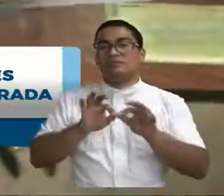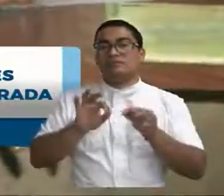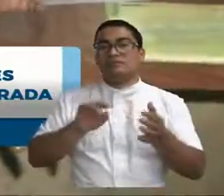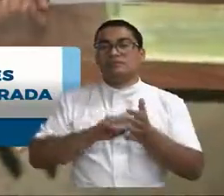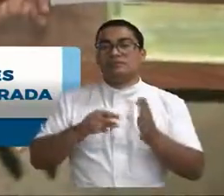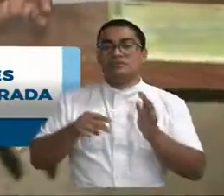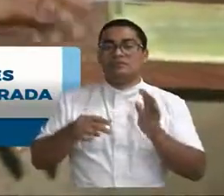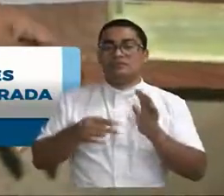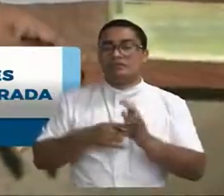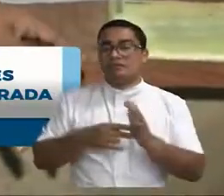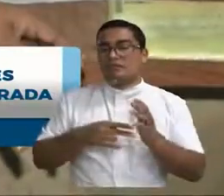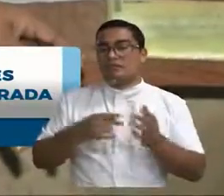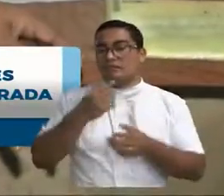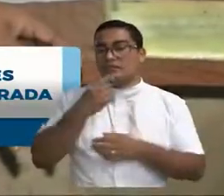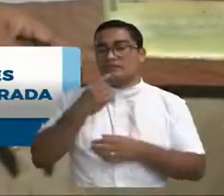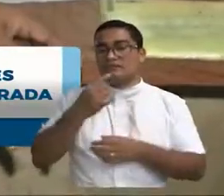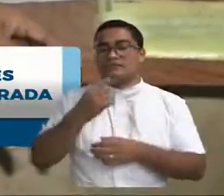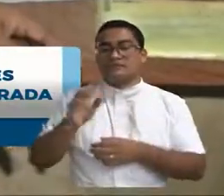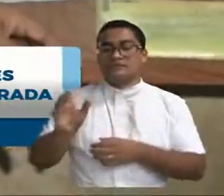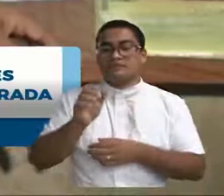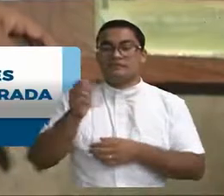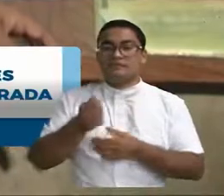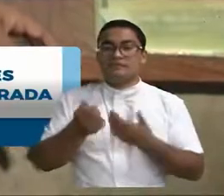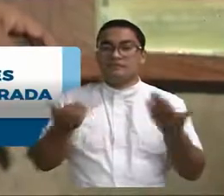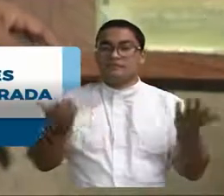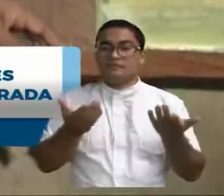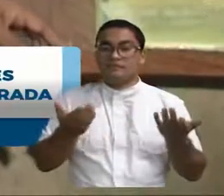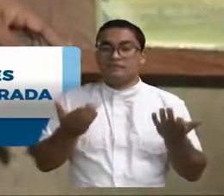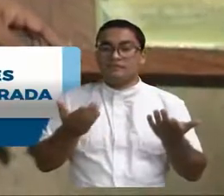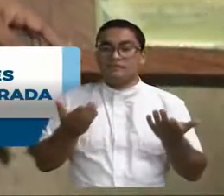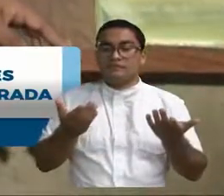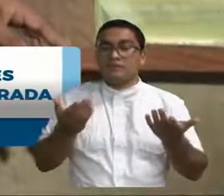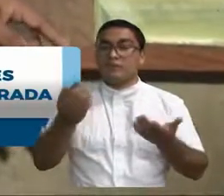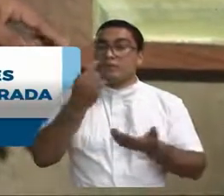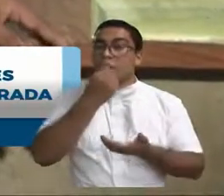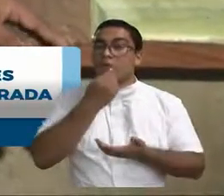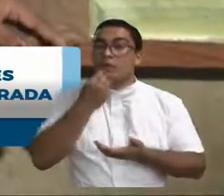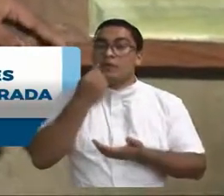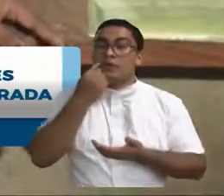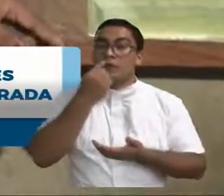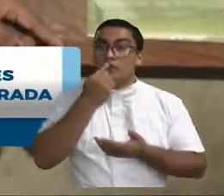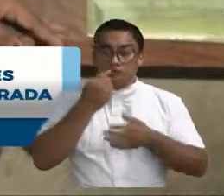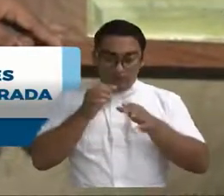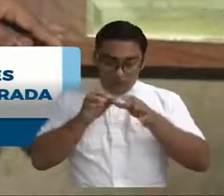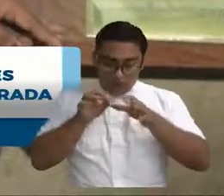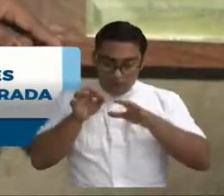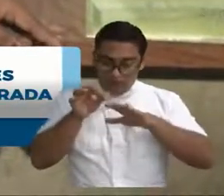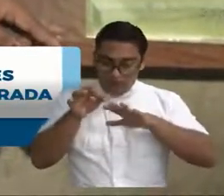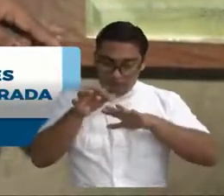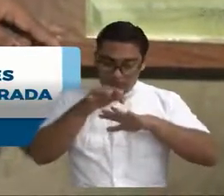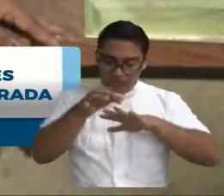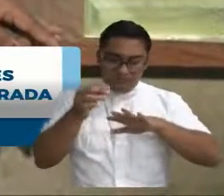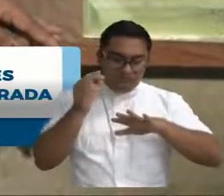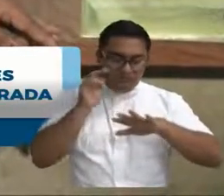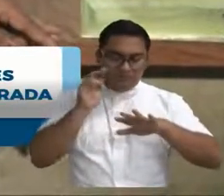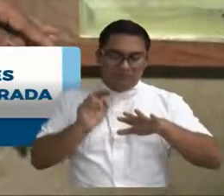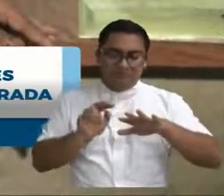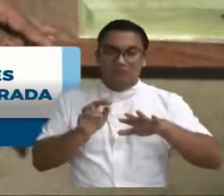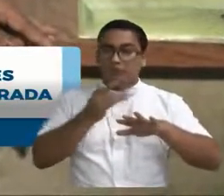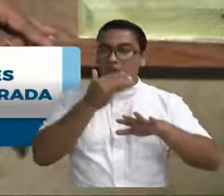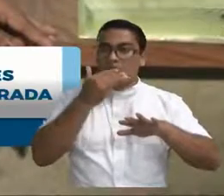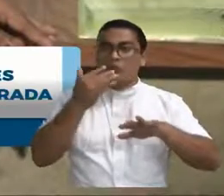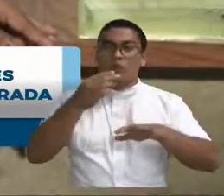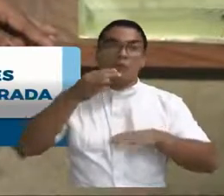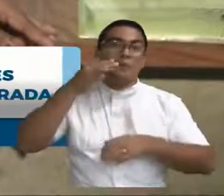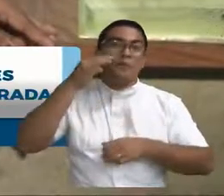detectable inmediatamente. Lo otro es, por ejemplo, fijarnos alrededor de la boca del niño a nivel de sus uñas. Si se pone de color